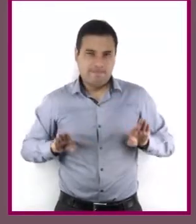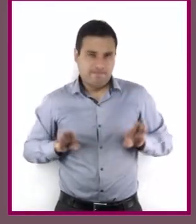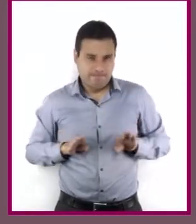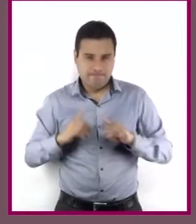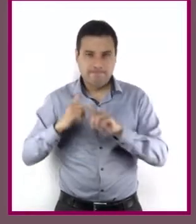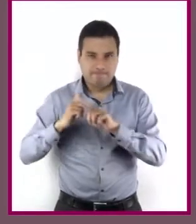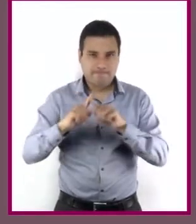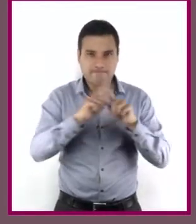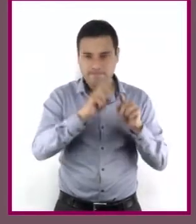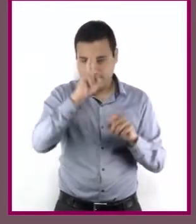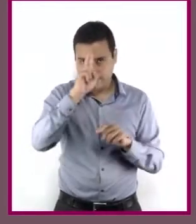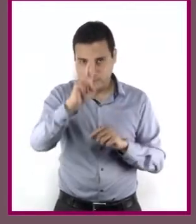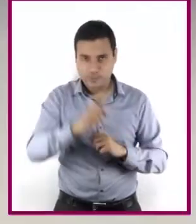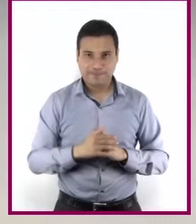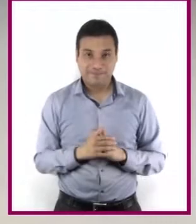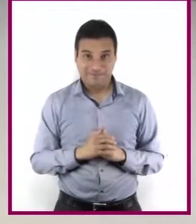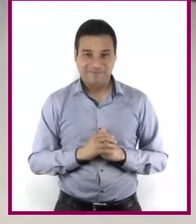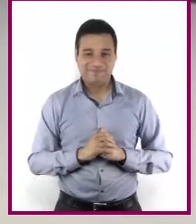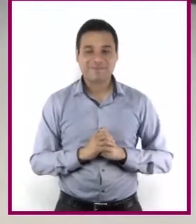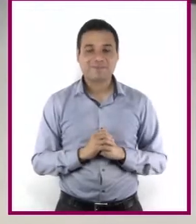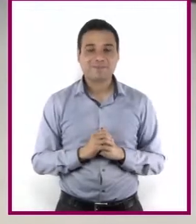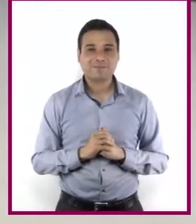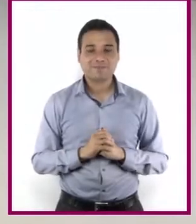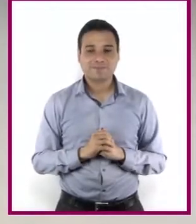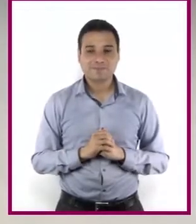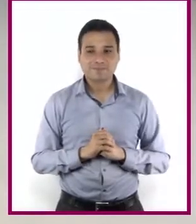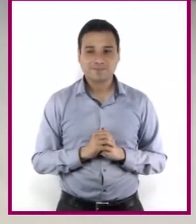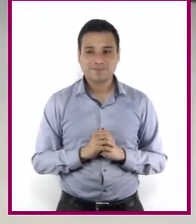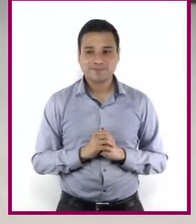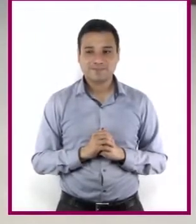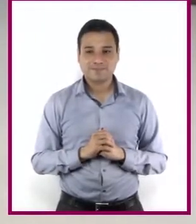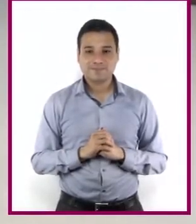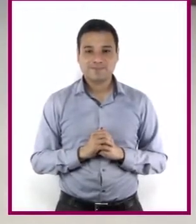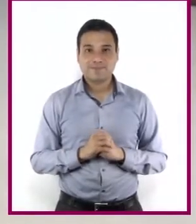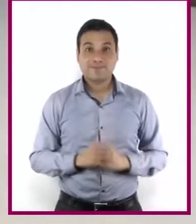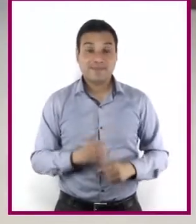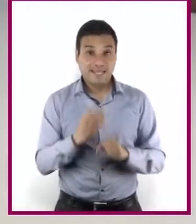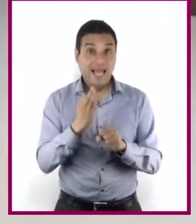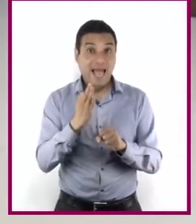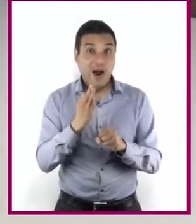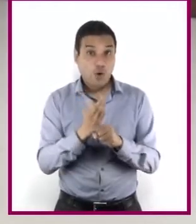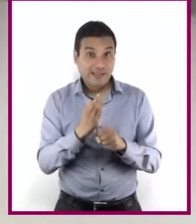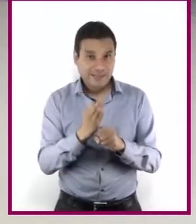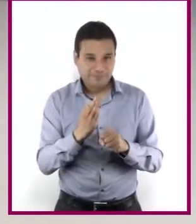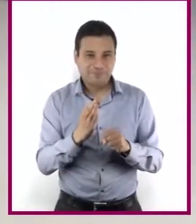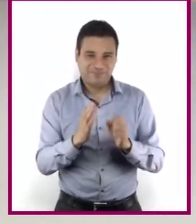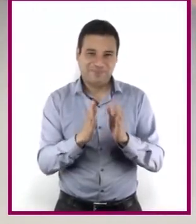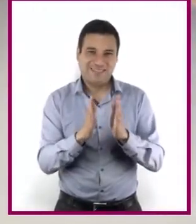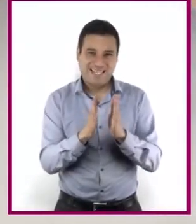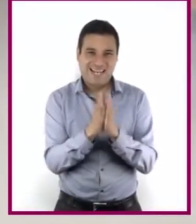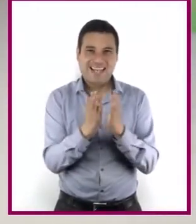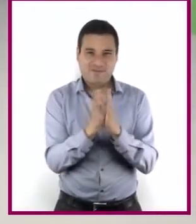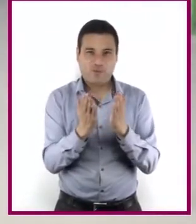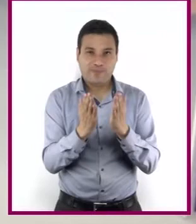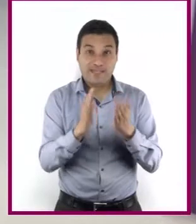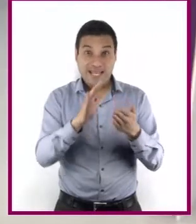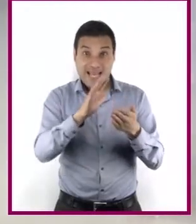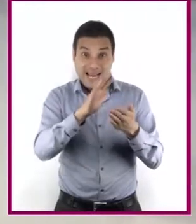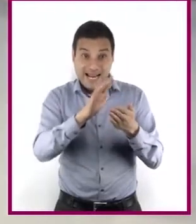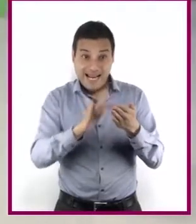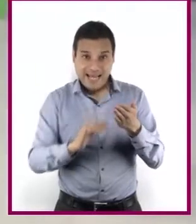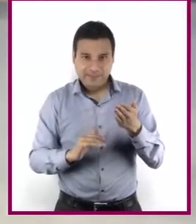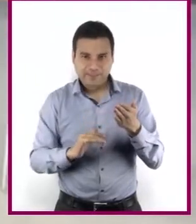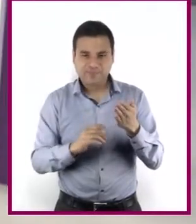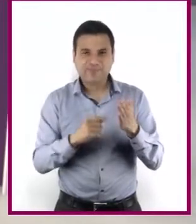el reto planteado. En nuestra sección Leer para Conocer, les tenemos una carta